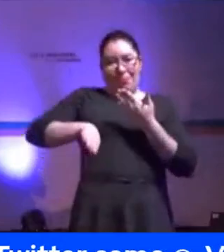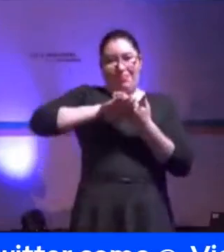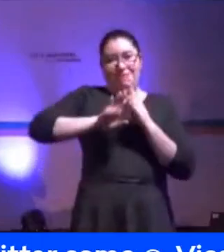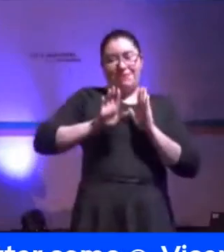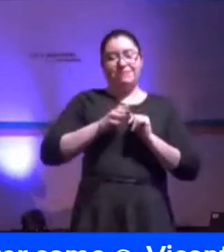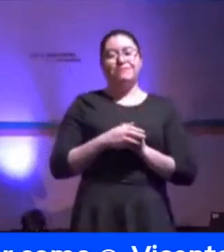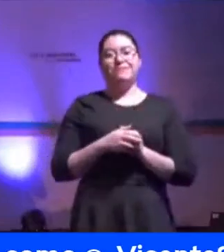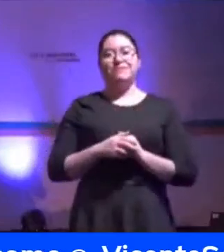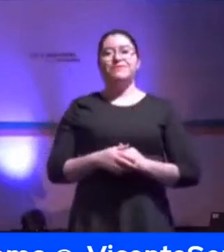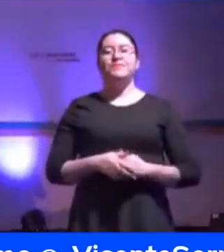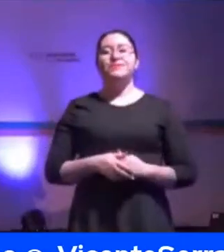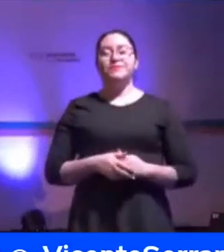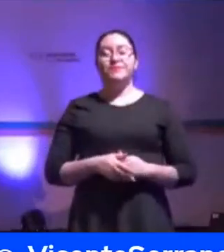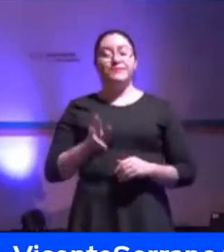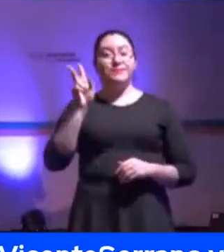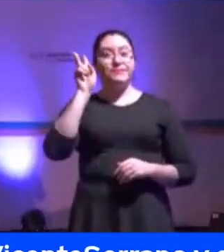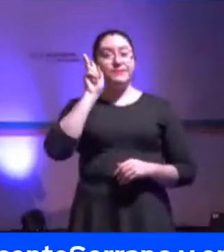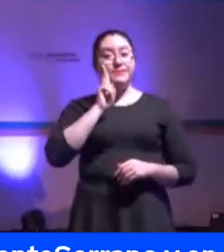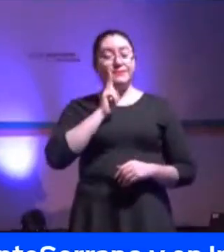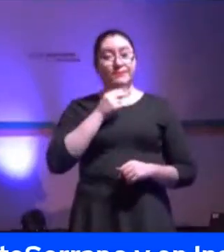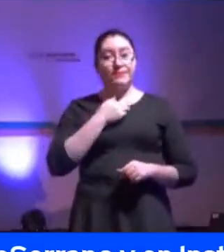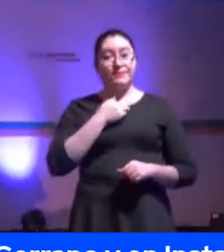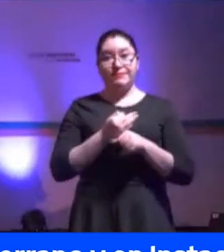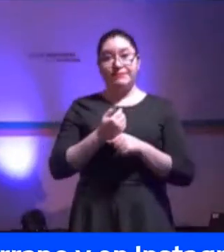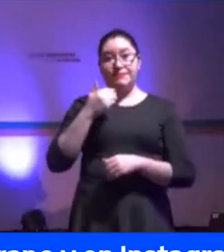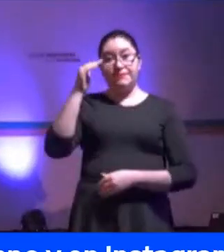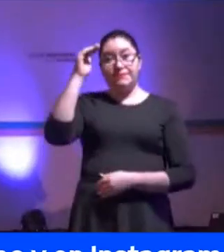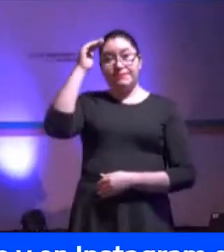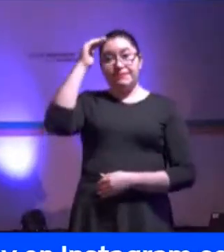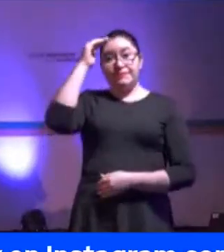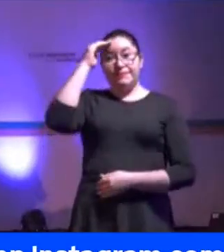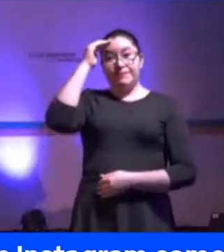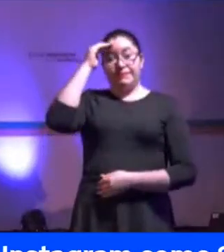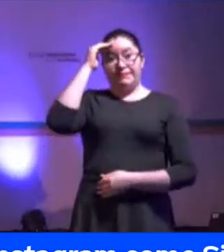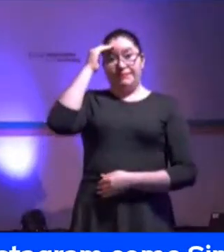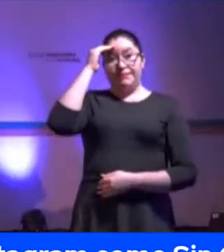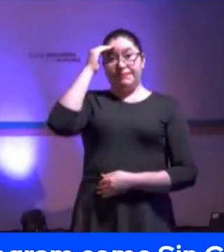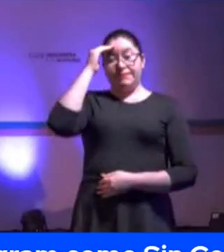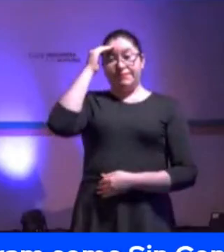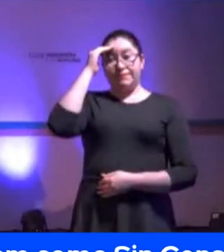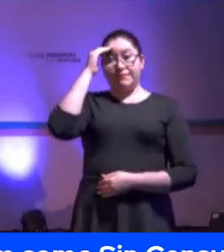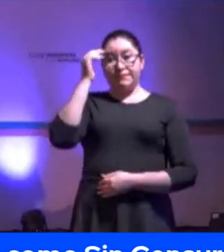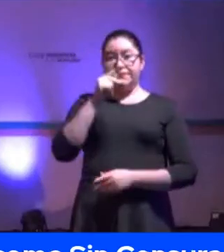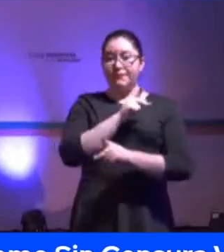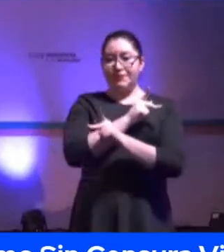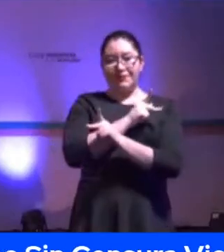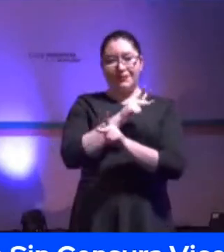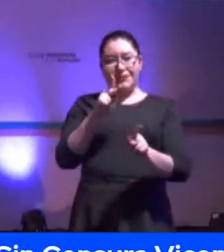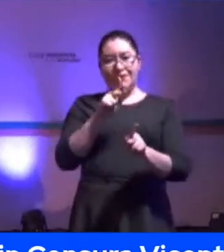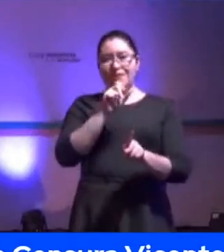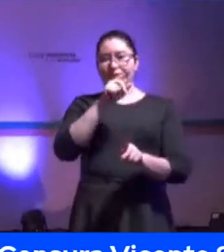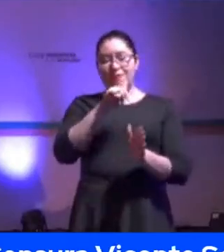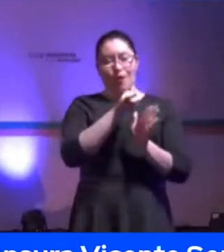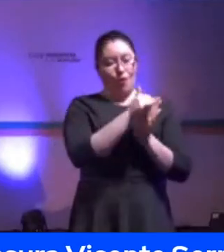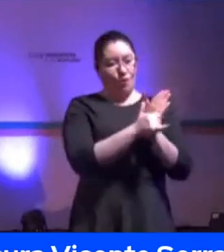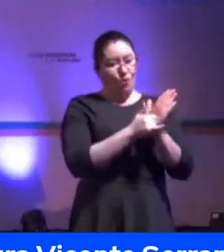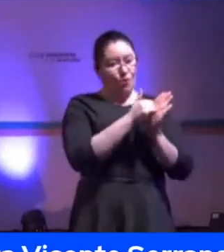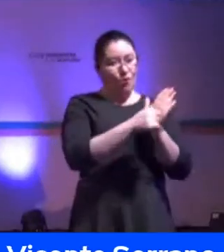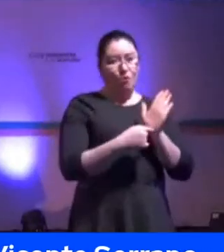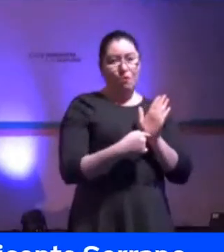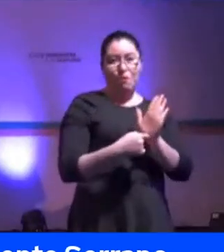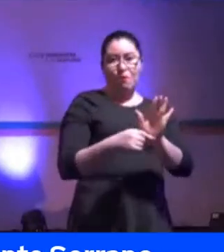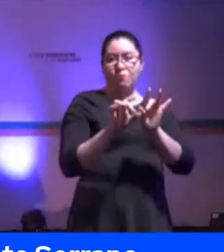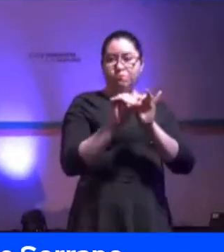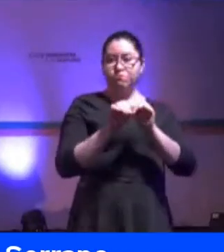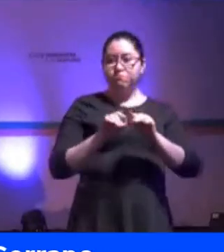ver. Sería lógico pensar que si todos transmitimos desde la plataforma de YouTube o tenemos canales